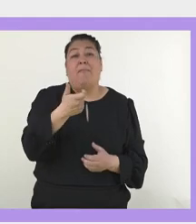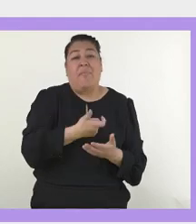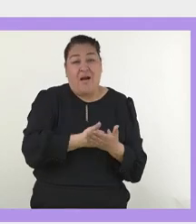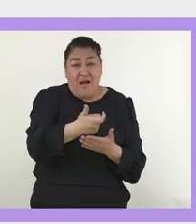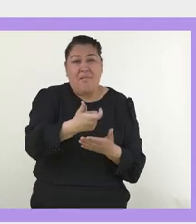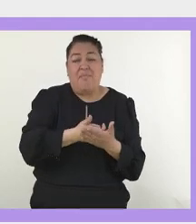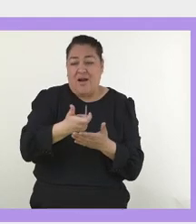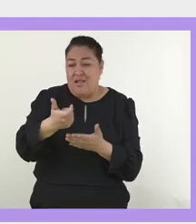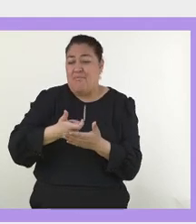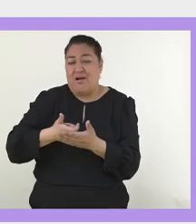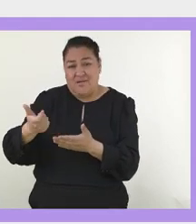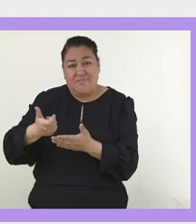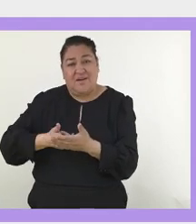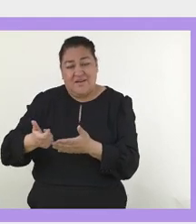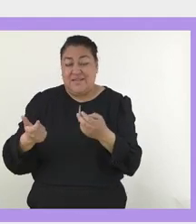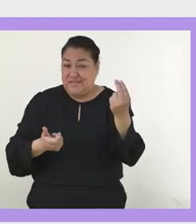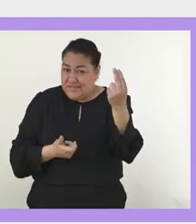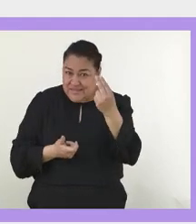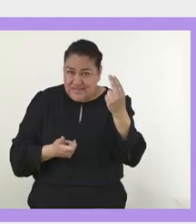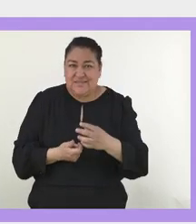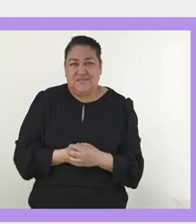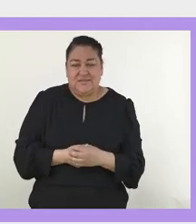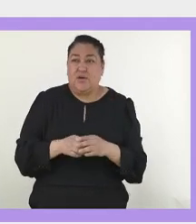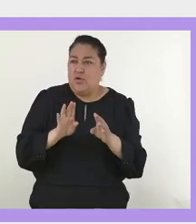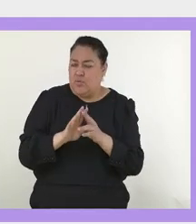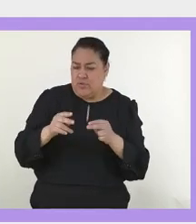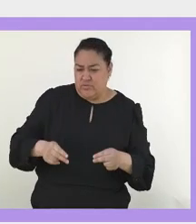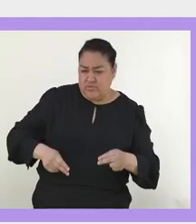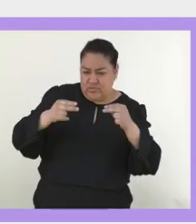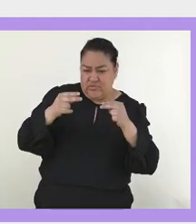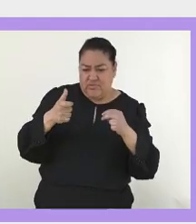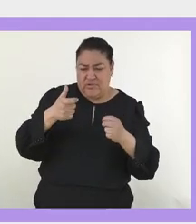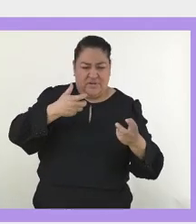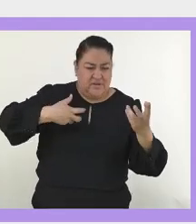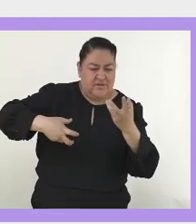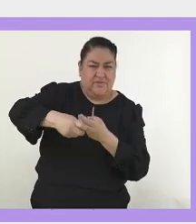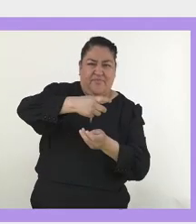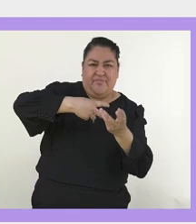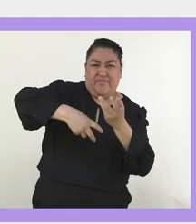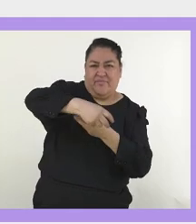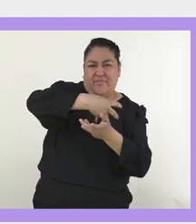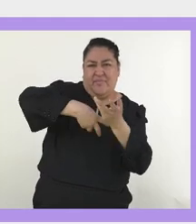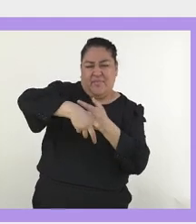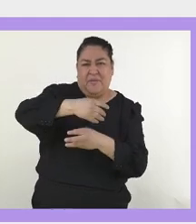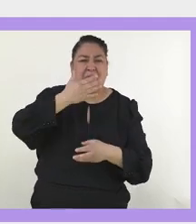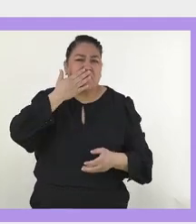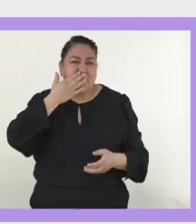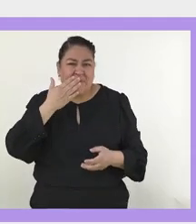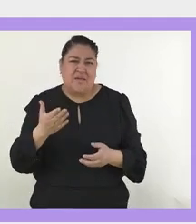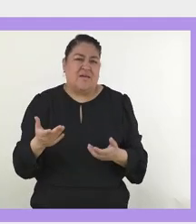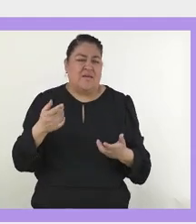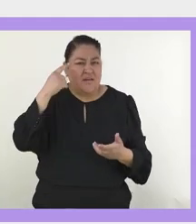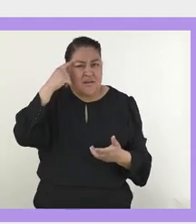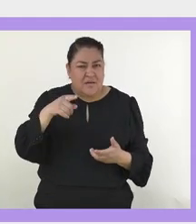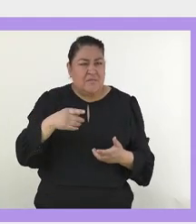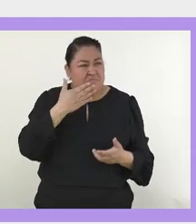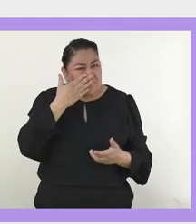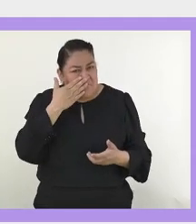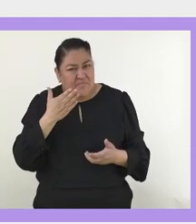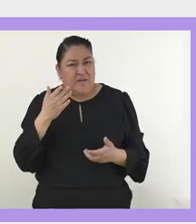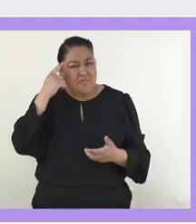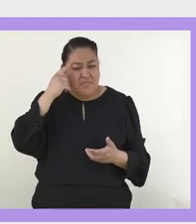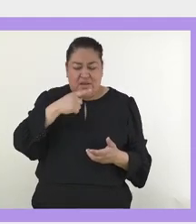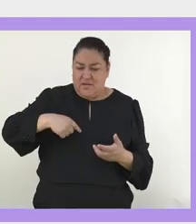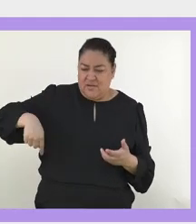empezar a hacer un planteamiento comercial para sostener la estructura de forma continua de trabajar en